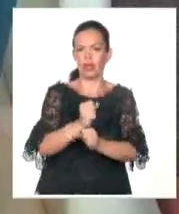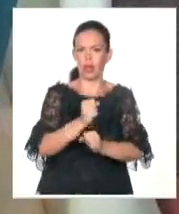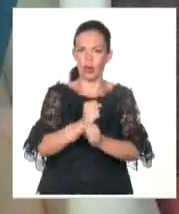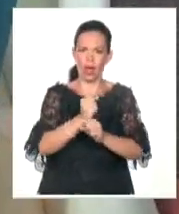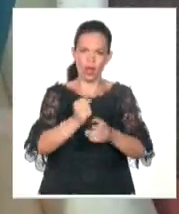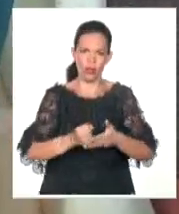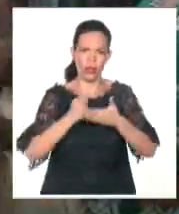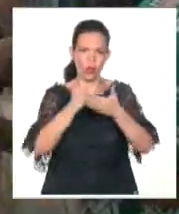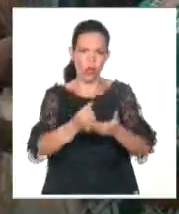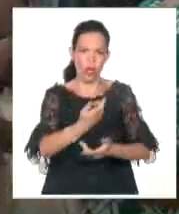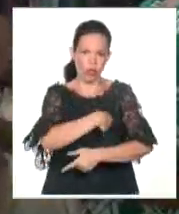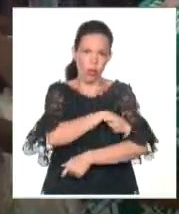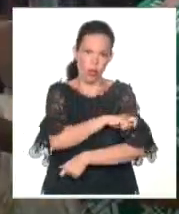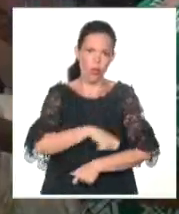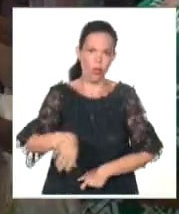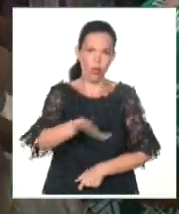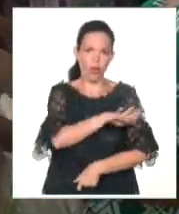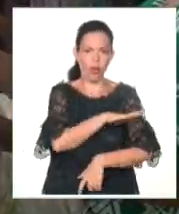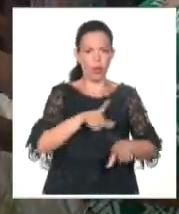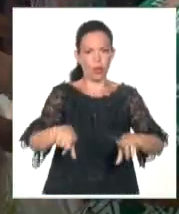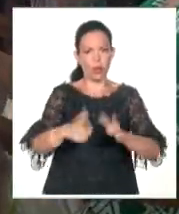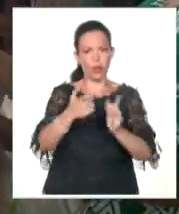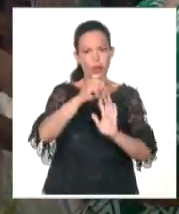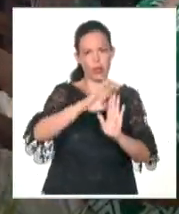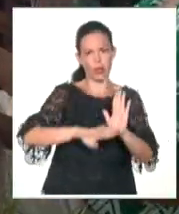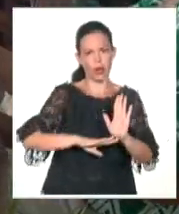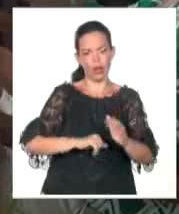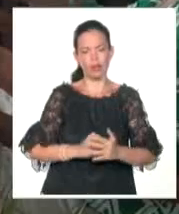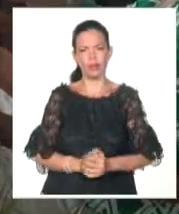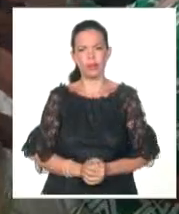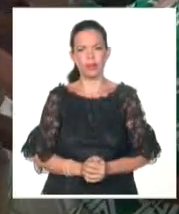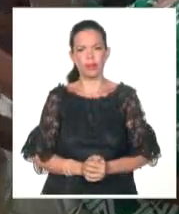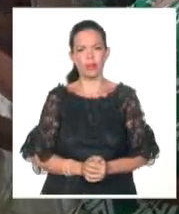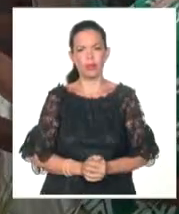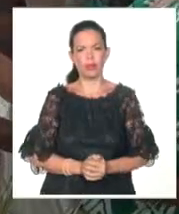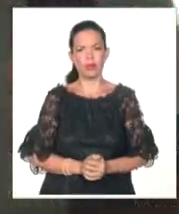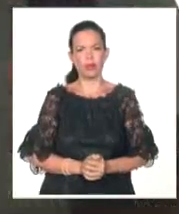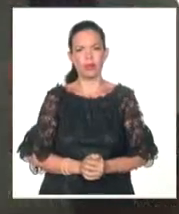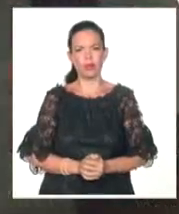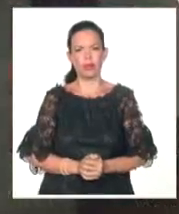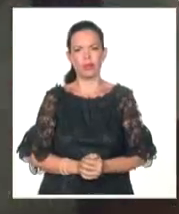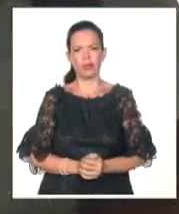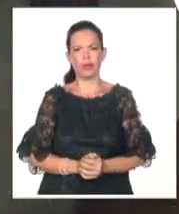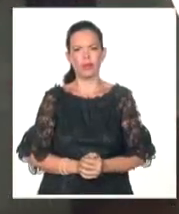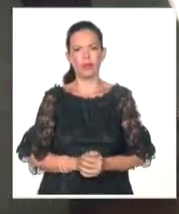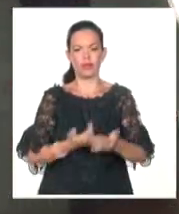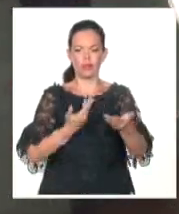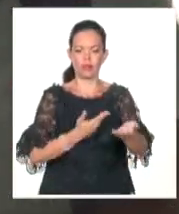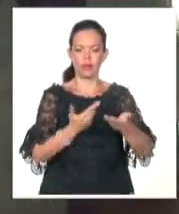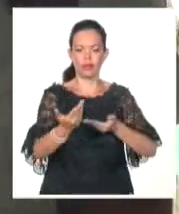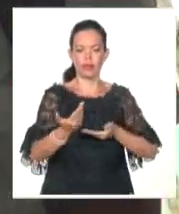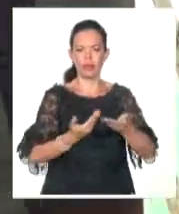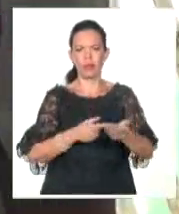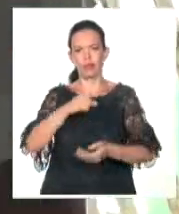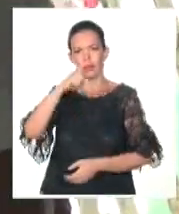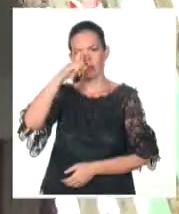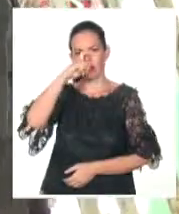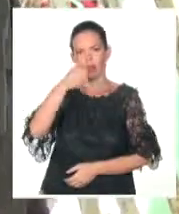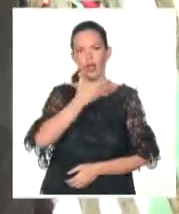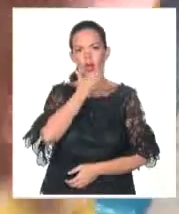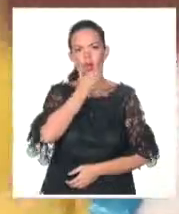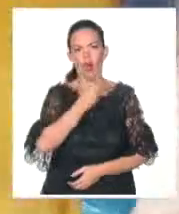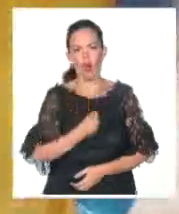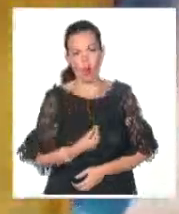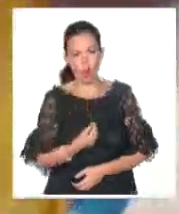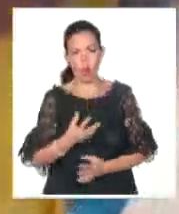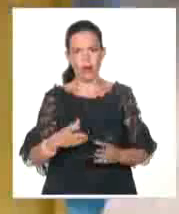sus propios programas. Durante el encuentro, compartieron con los adolescentes y jóvenes y dejaron como presente materiales educativos